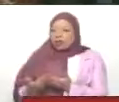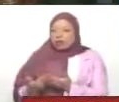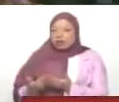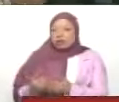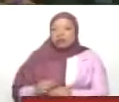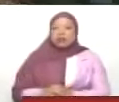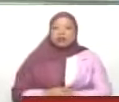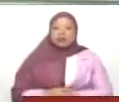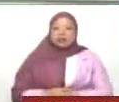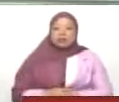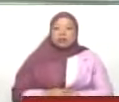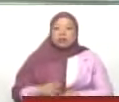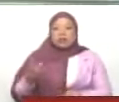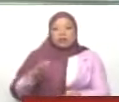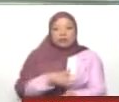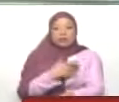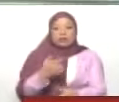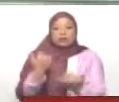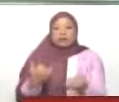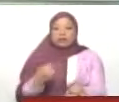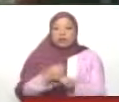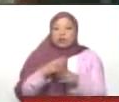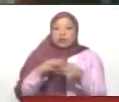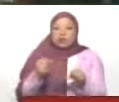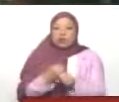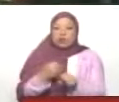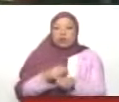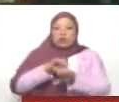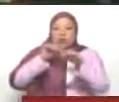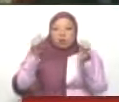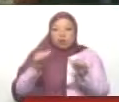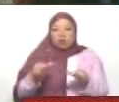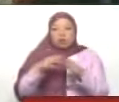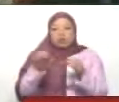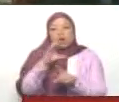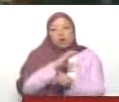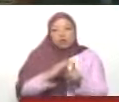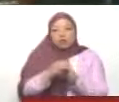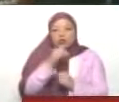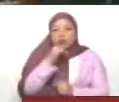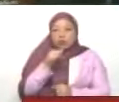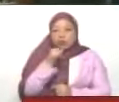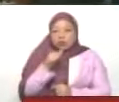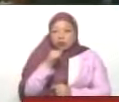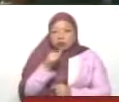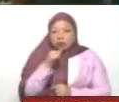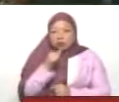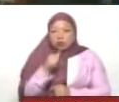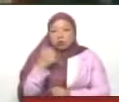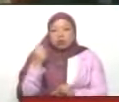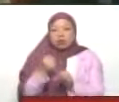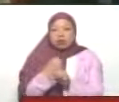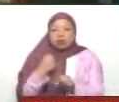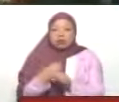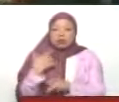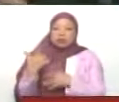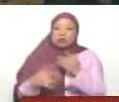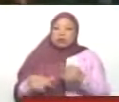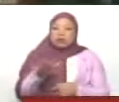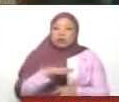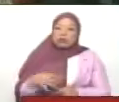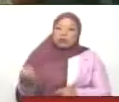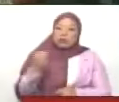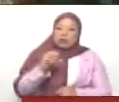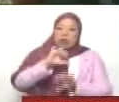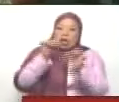la enorme alegría que nos ha dado a todos los artistas, a todos los cultores, a todos los entes patrimoniales, además